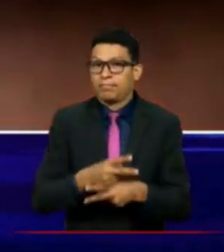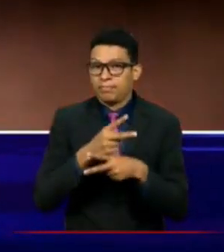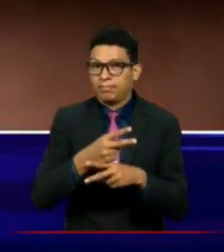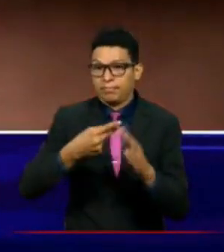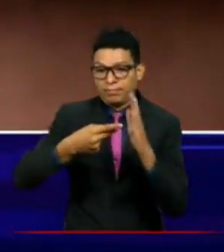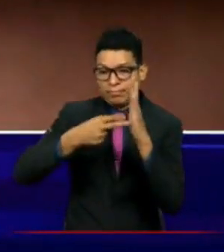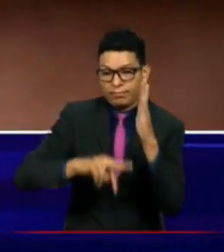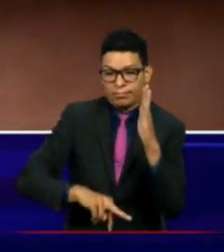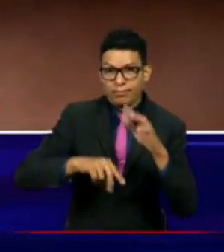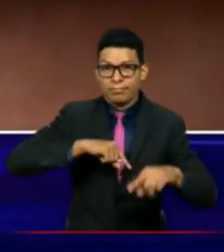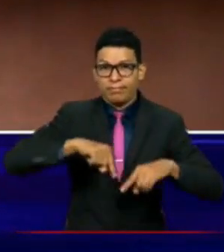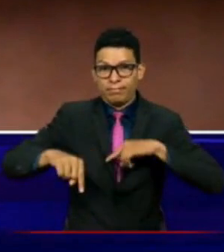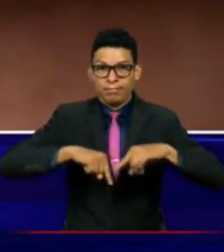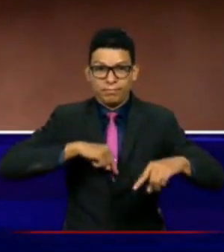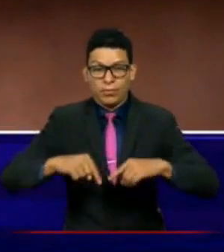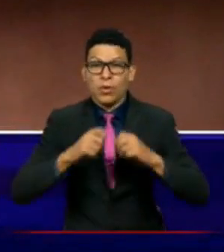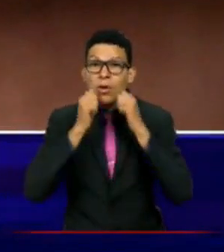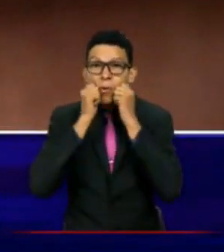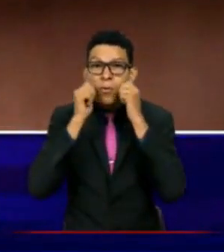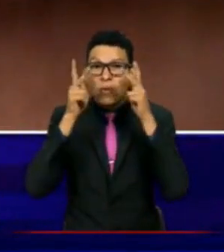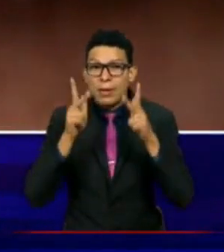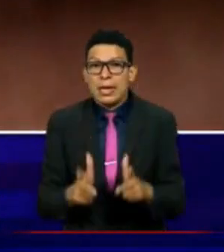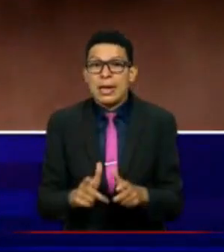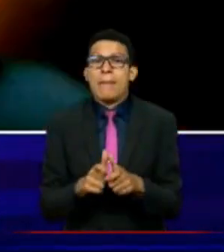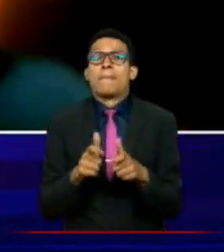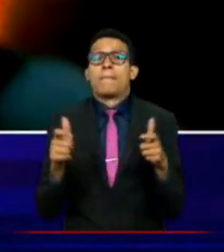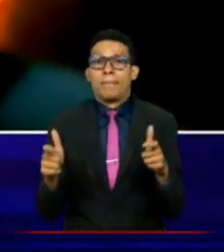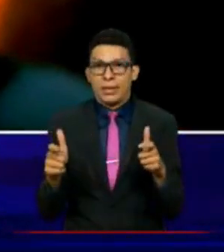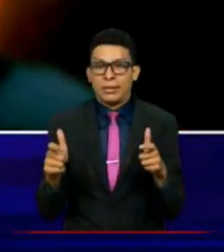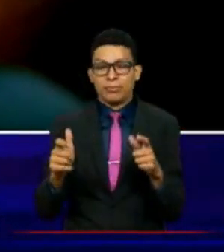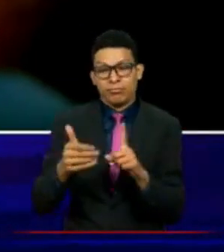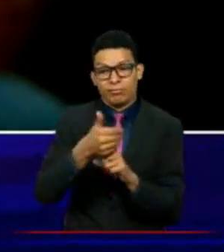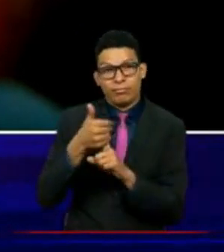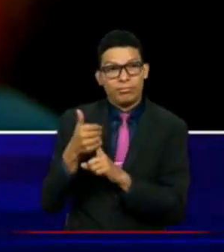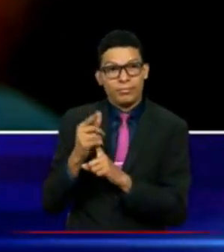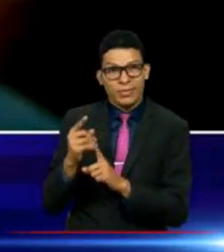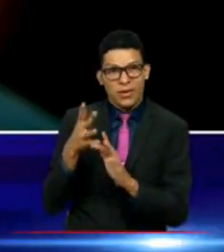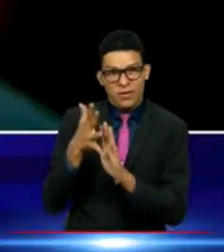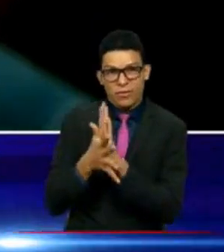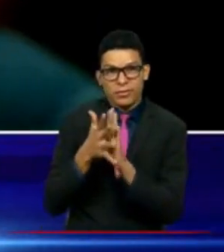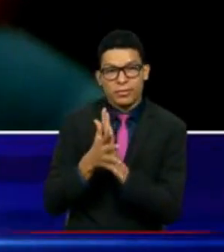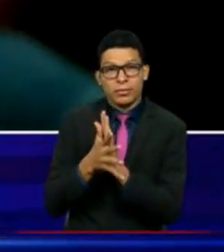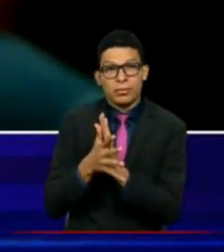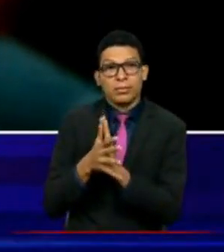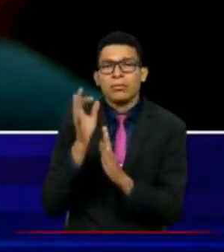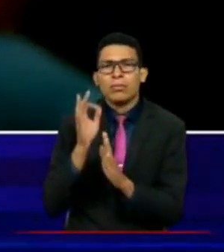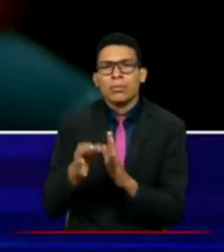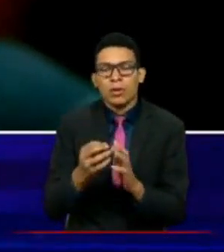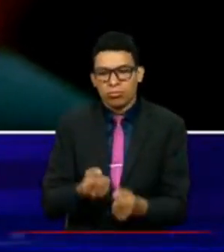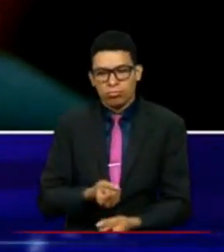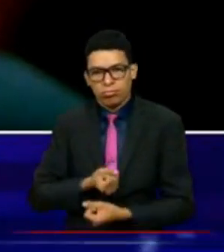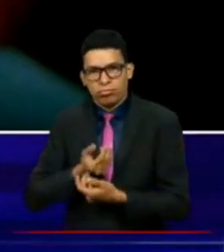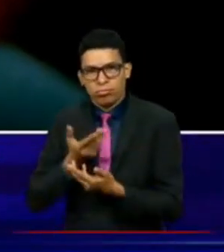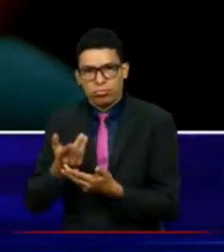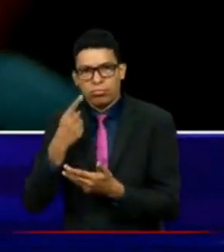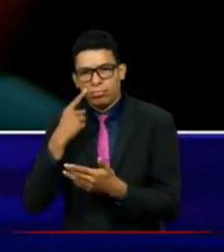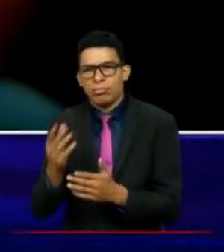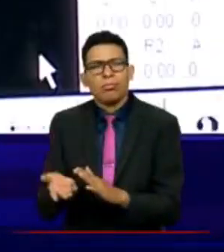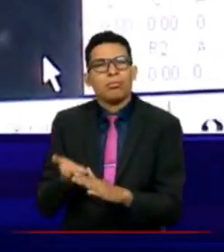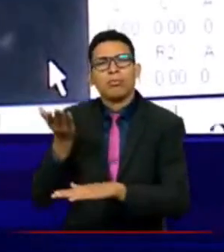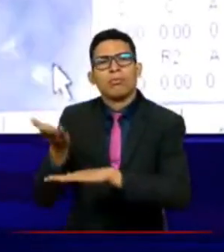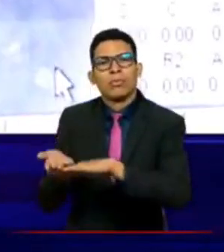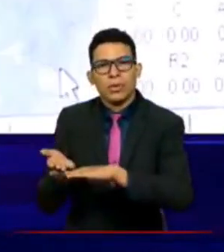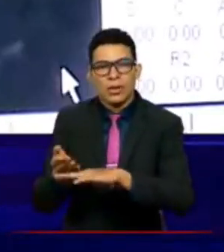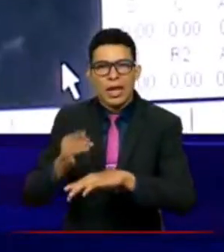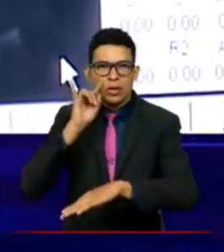técnica administrativa y humanas mayores para la protección de estos datos y a su vez que tengan que reportar las bases de datos